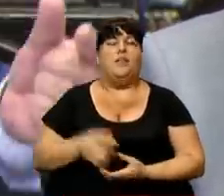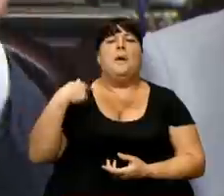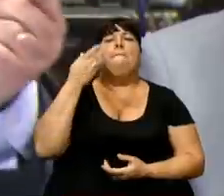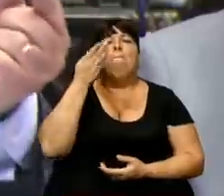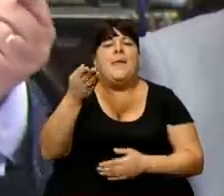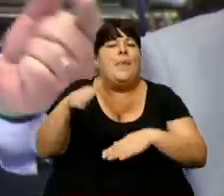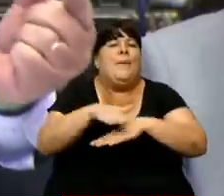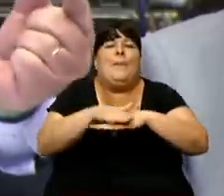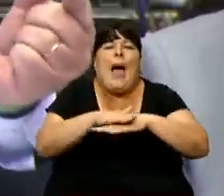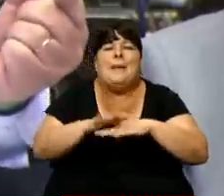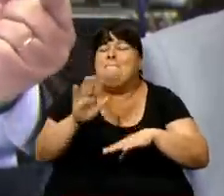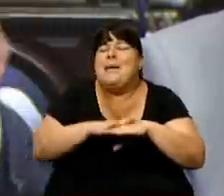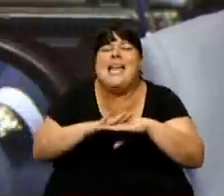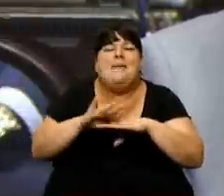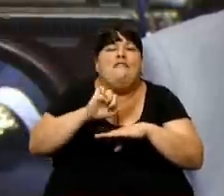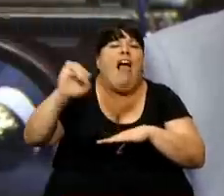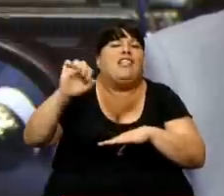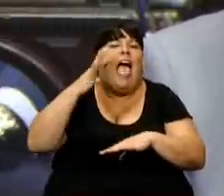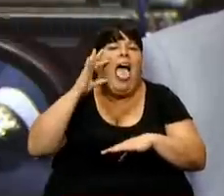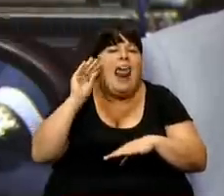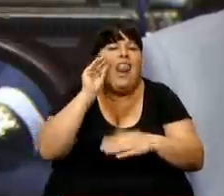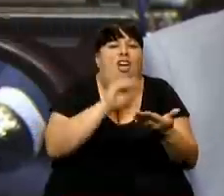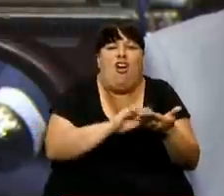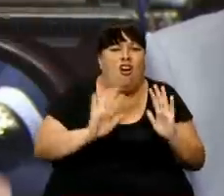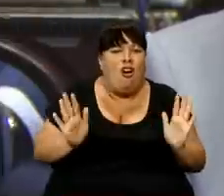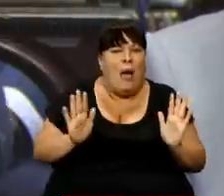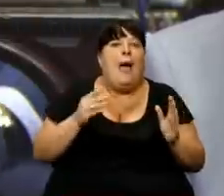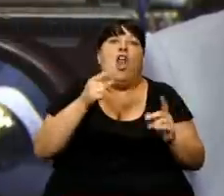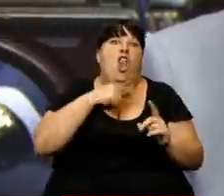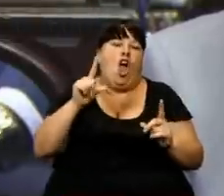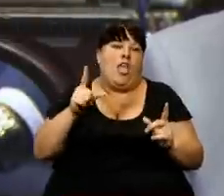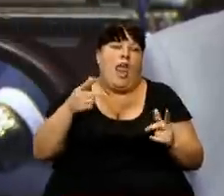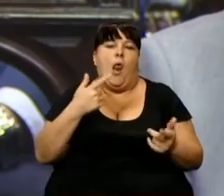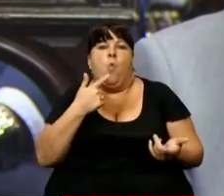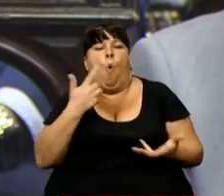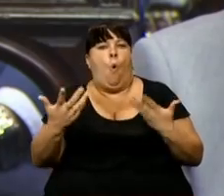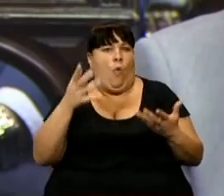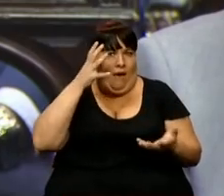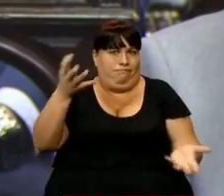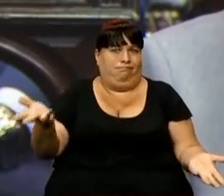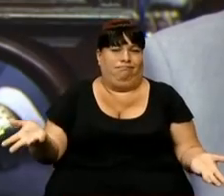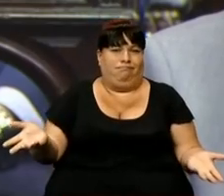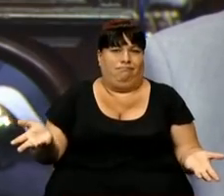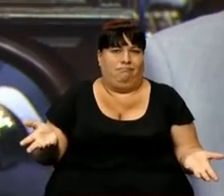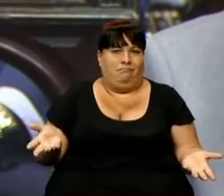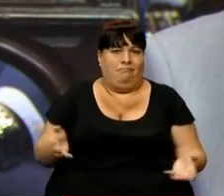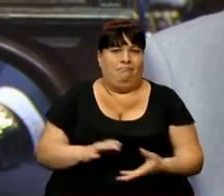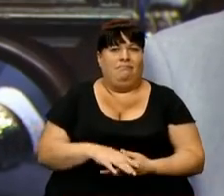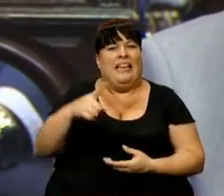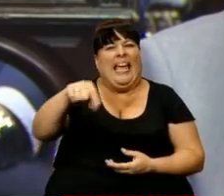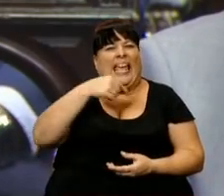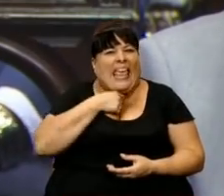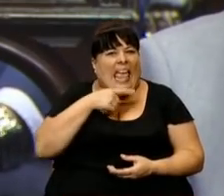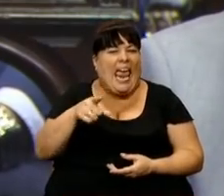Pedíamos una base mínima de inflación para no llenarlo de incertidumbre y